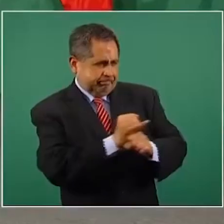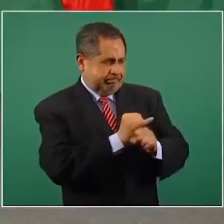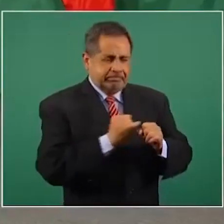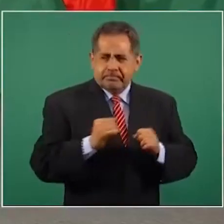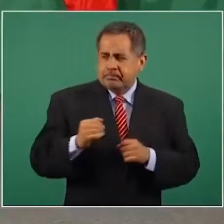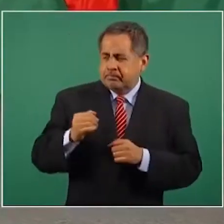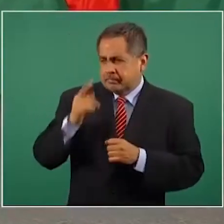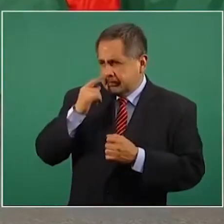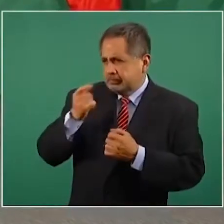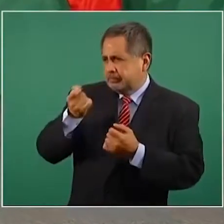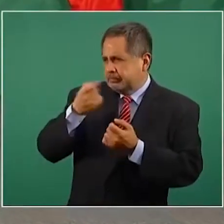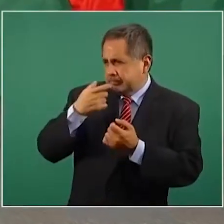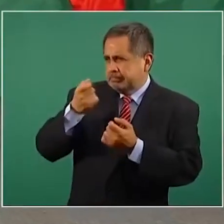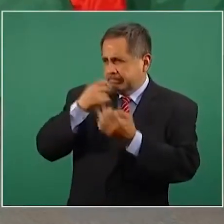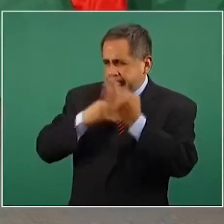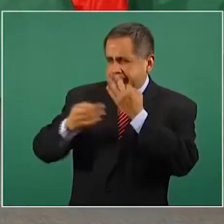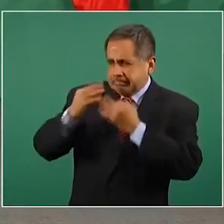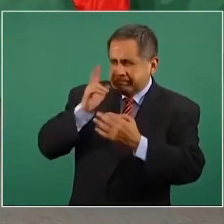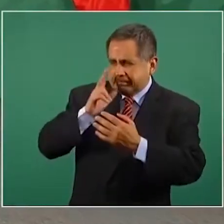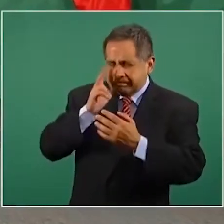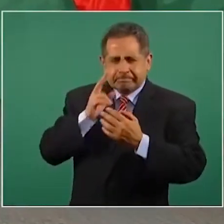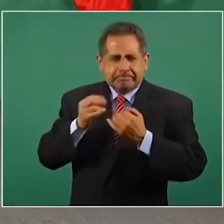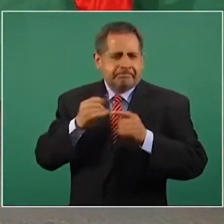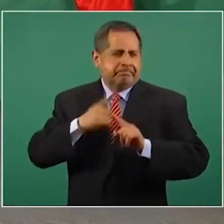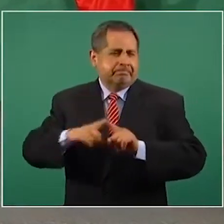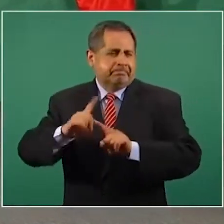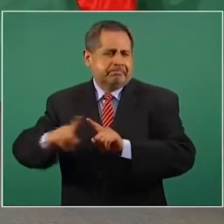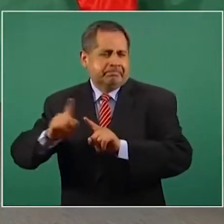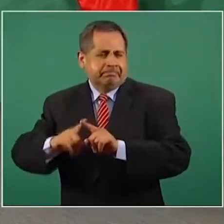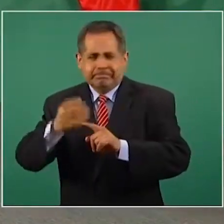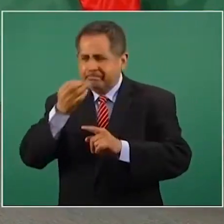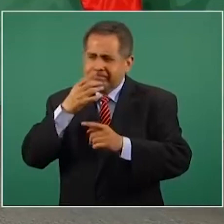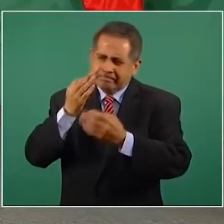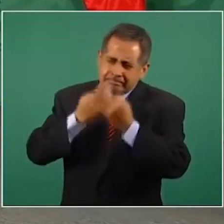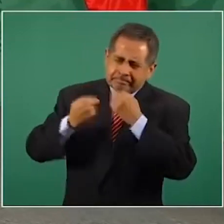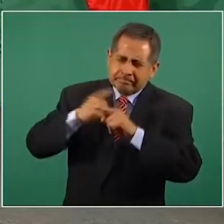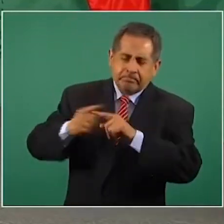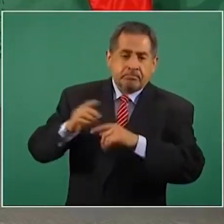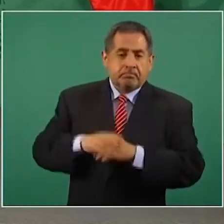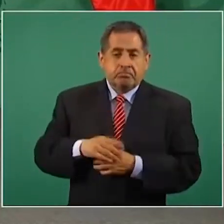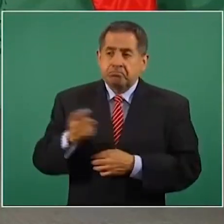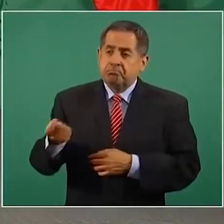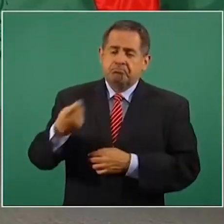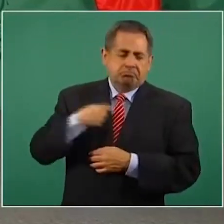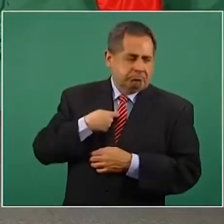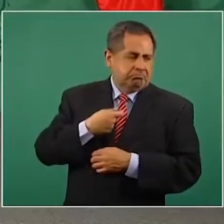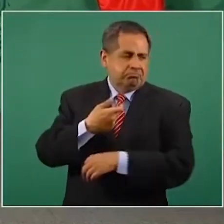probando ciertos tratamientos, y me empezaron a aplicar